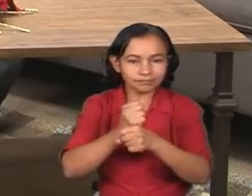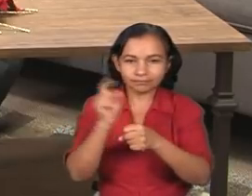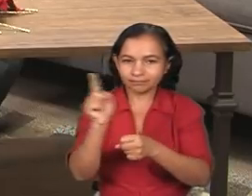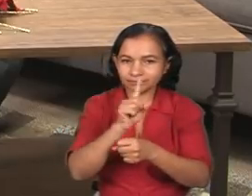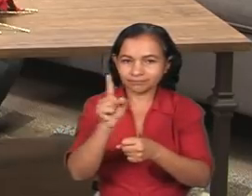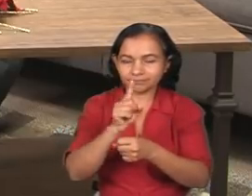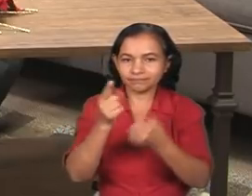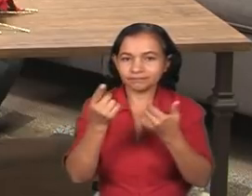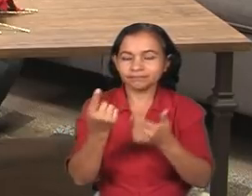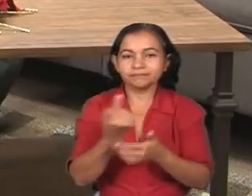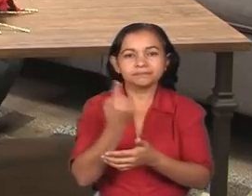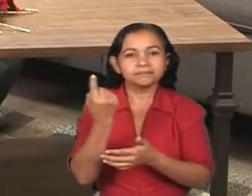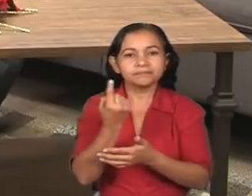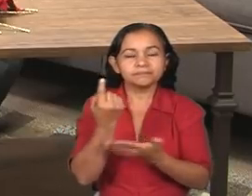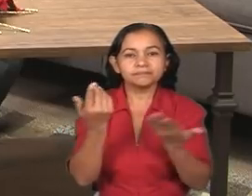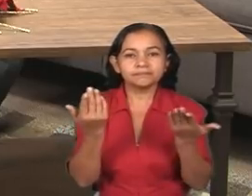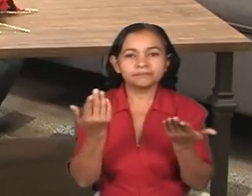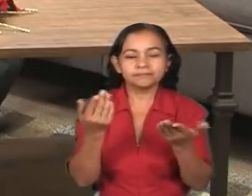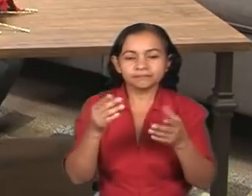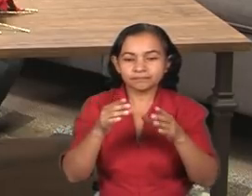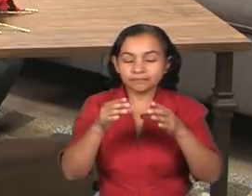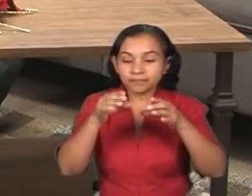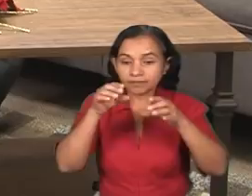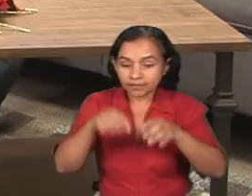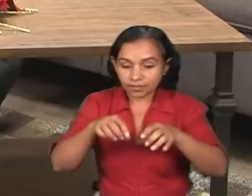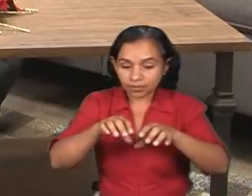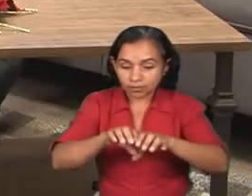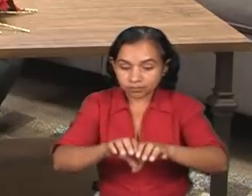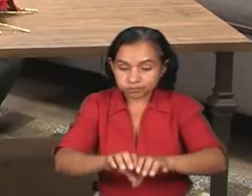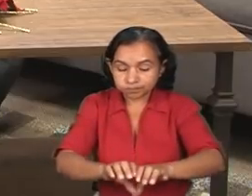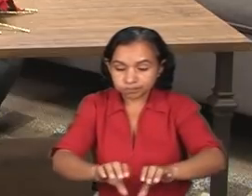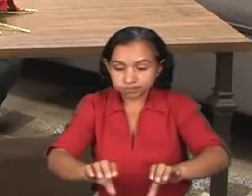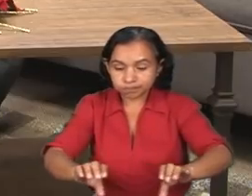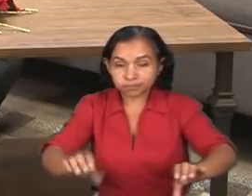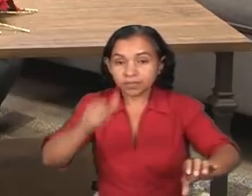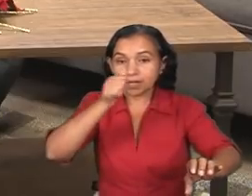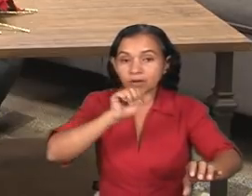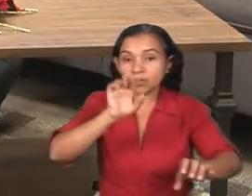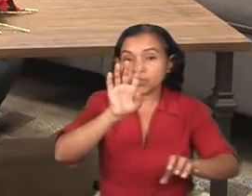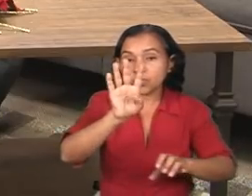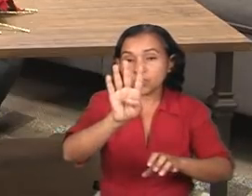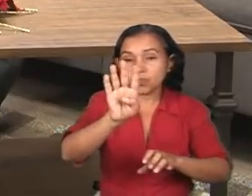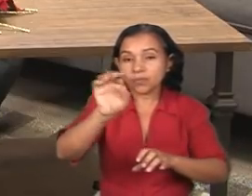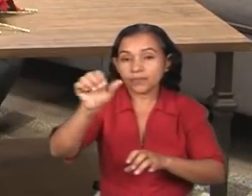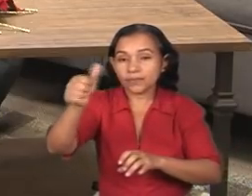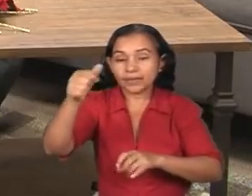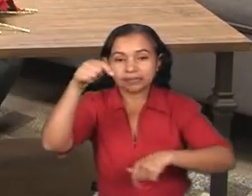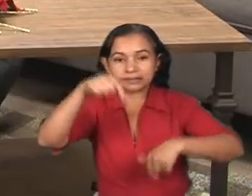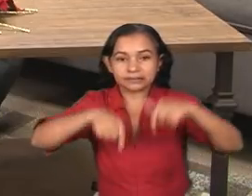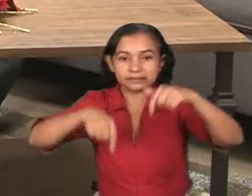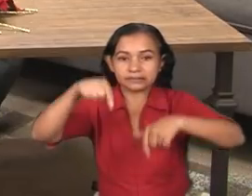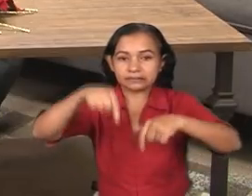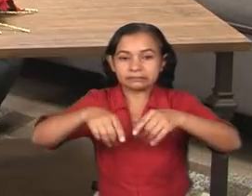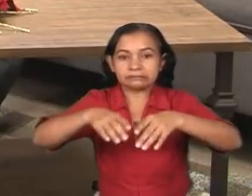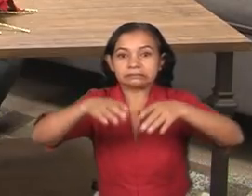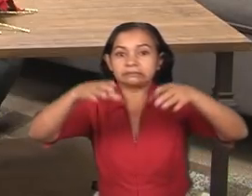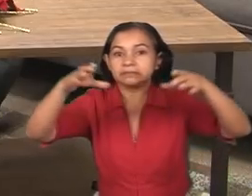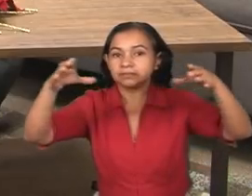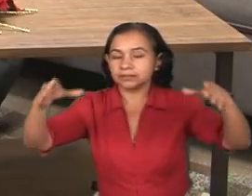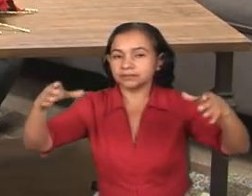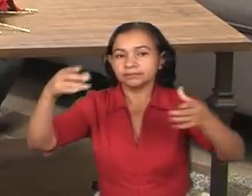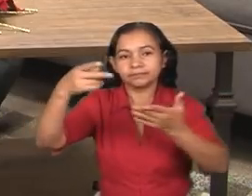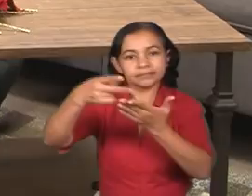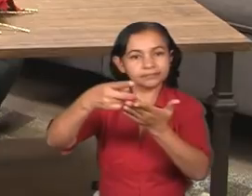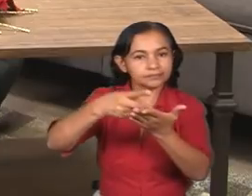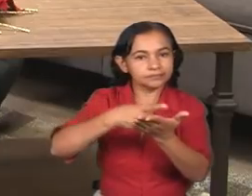mencionaba, solo en tubería, desde donde traemos la fuente de agua, estamos hablando de 46 kilómetros, en grandes diámetros. Entonces esos